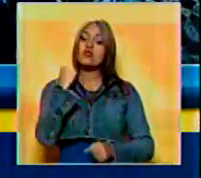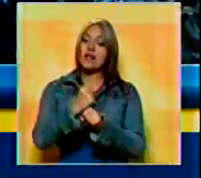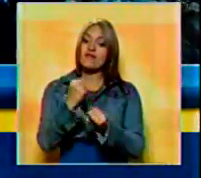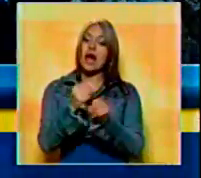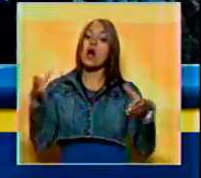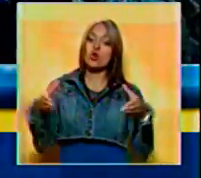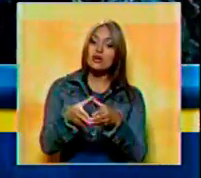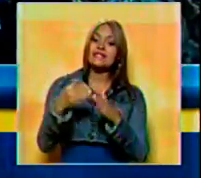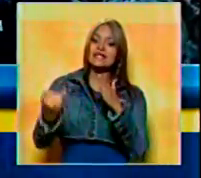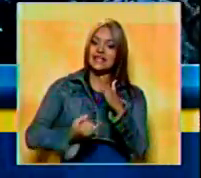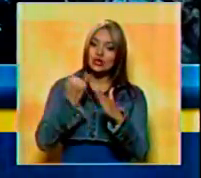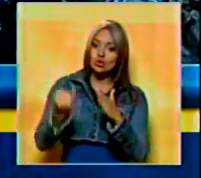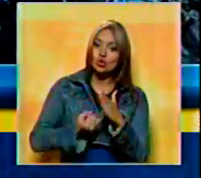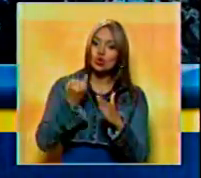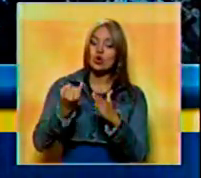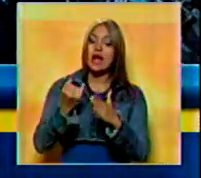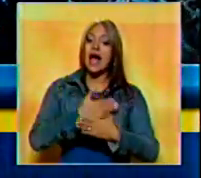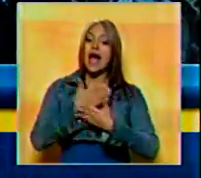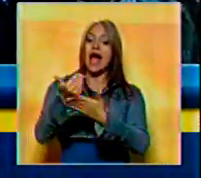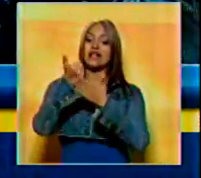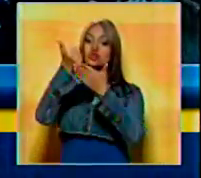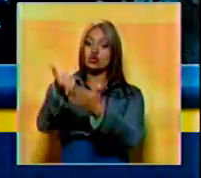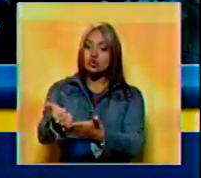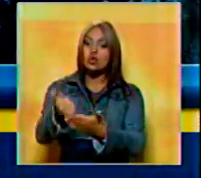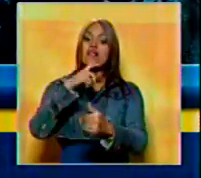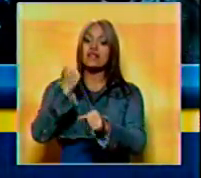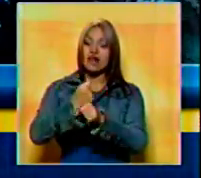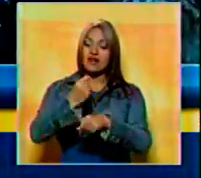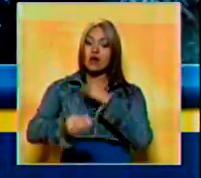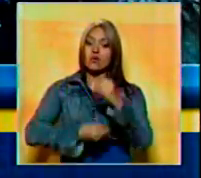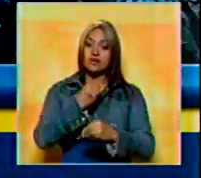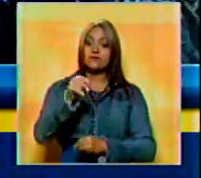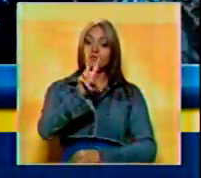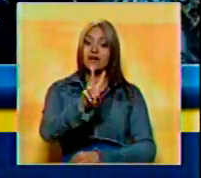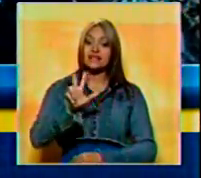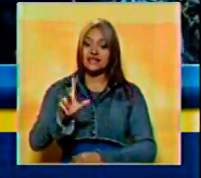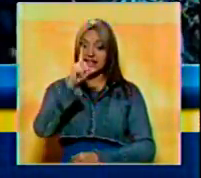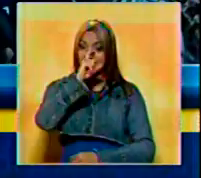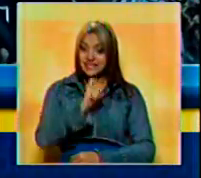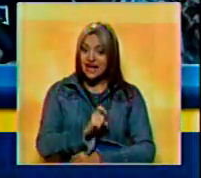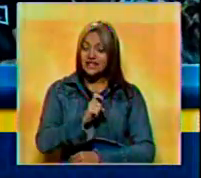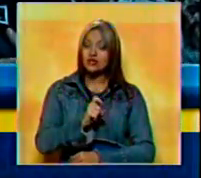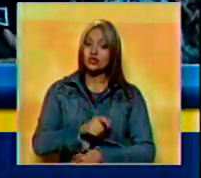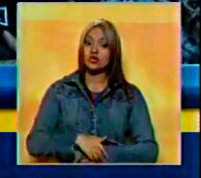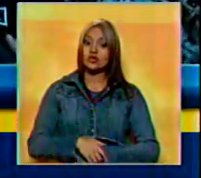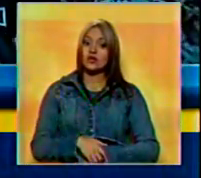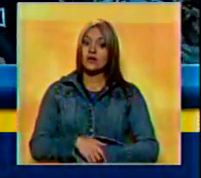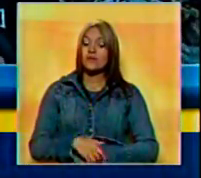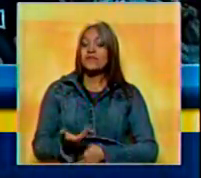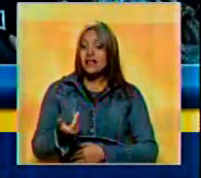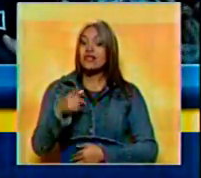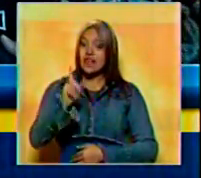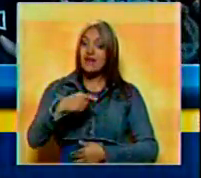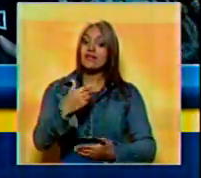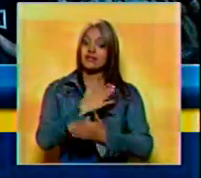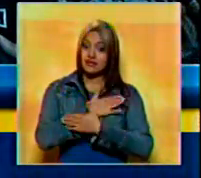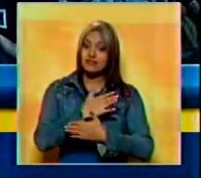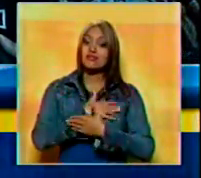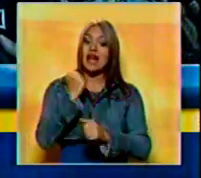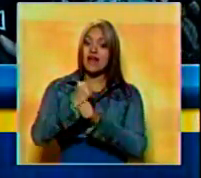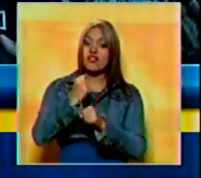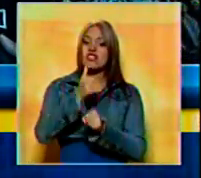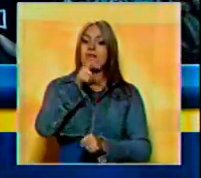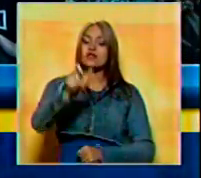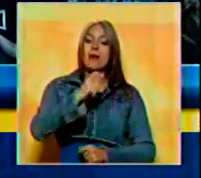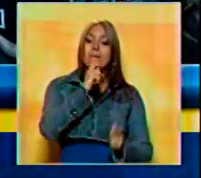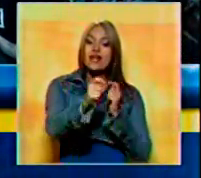de institutos, de entes que han contribuido a todo este trabajo que se ha desarrollado en estos 23 años, y menos podíamos nosotros de reconocer el trabajo que los